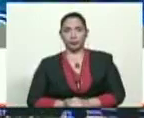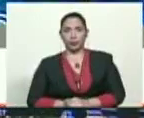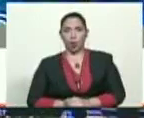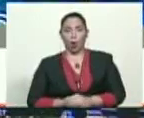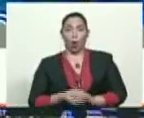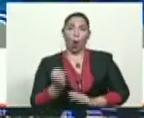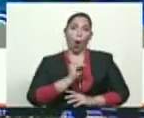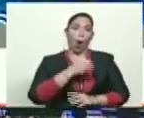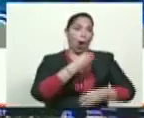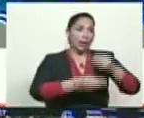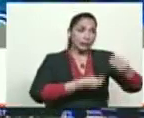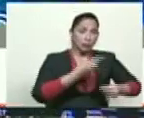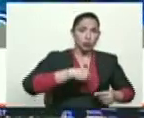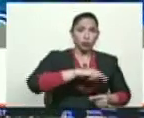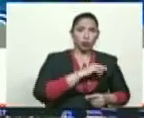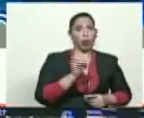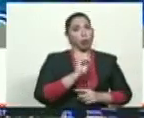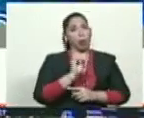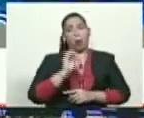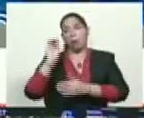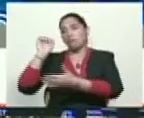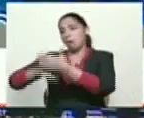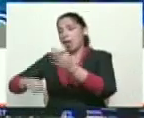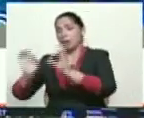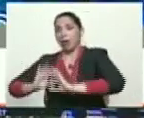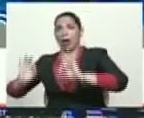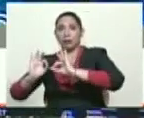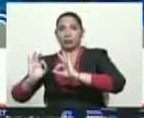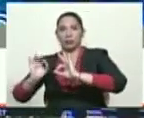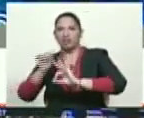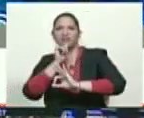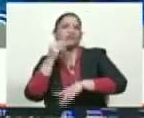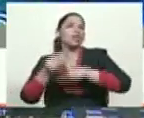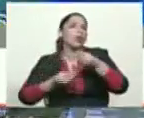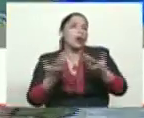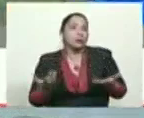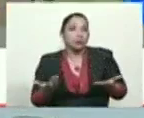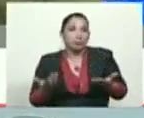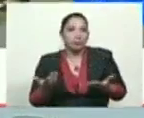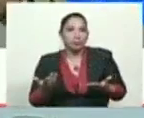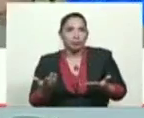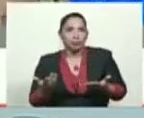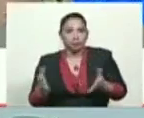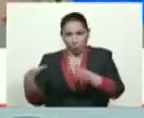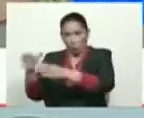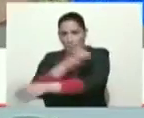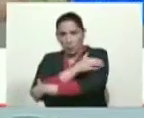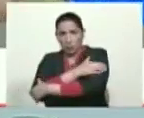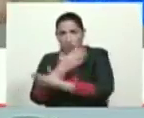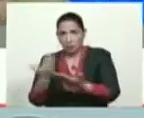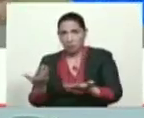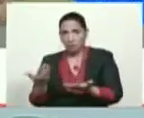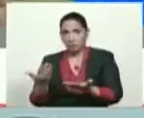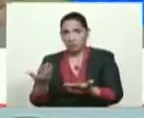o no lo hace nadie quién lo va a hacer a la derecha